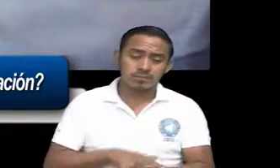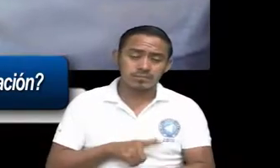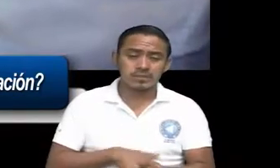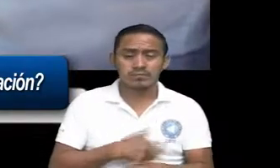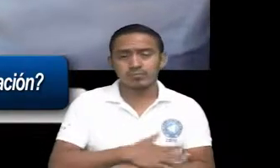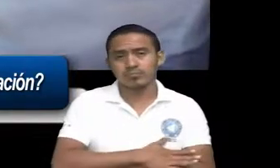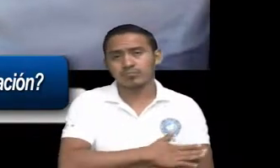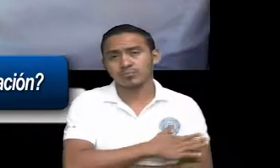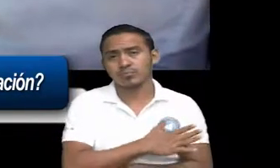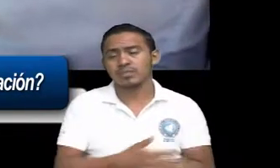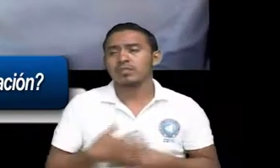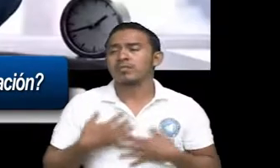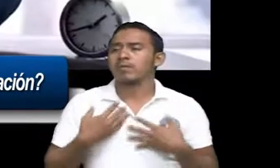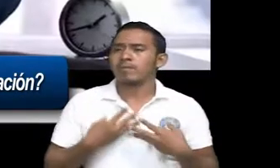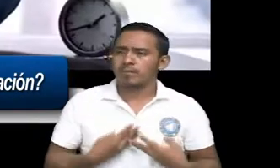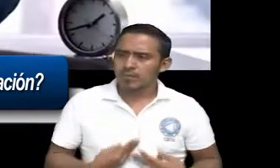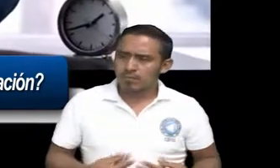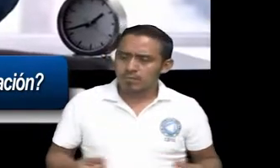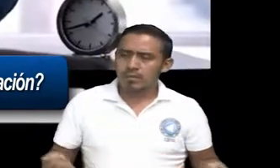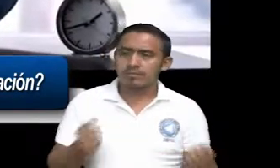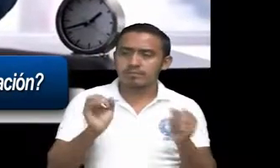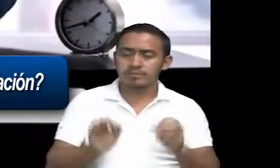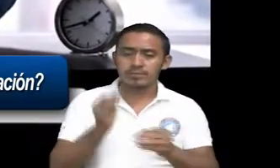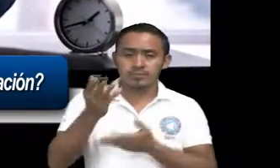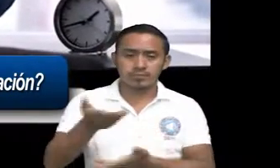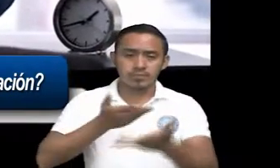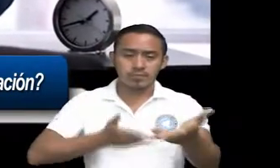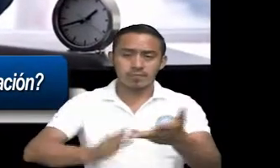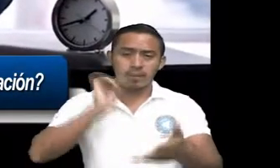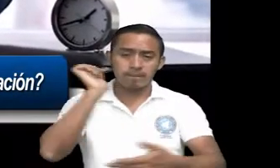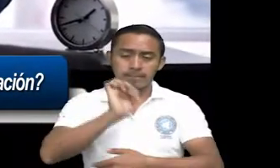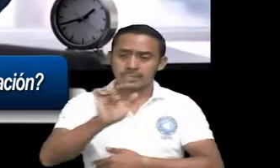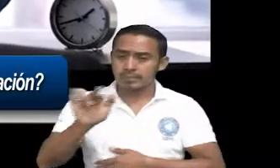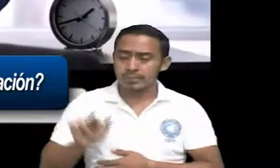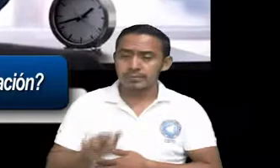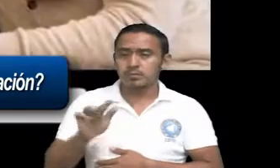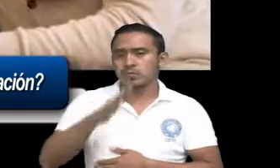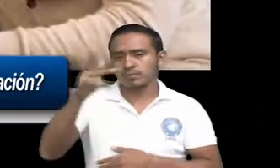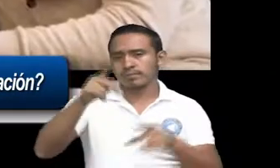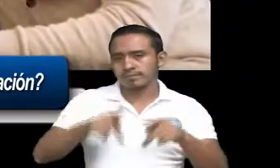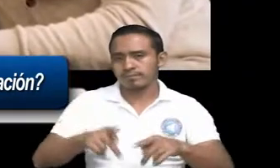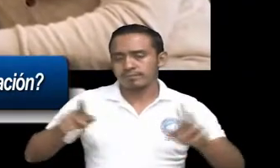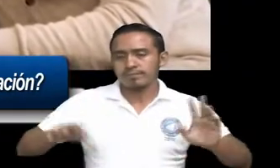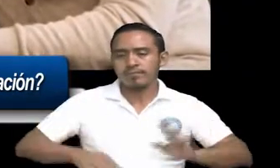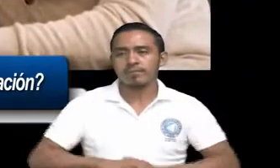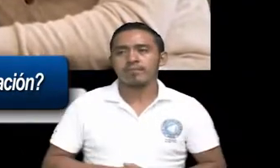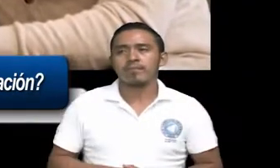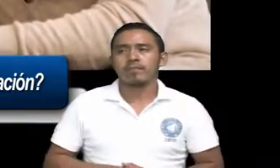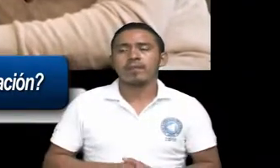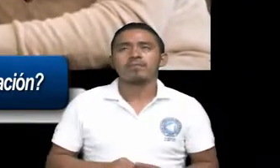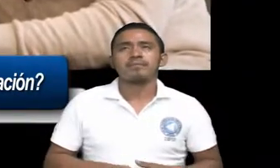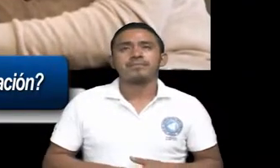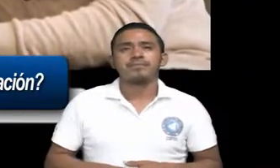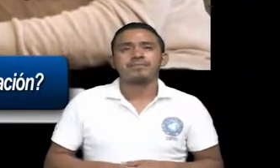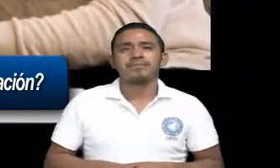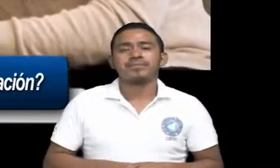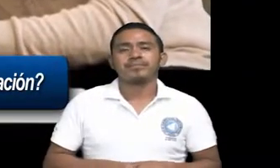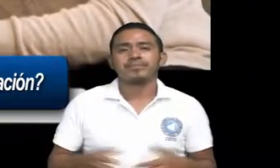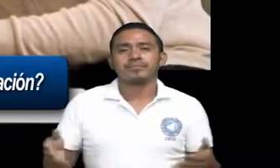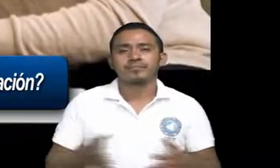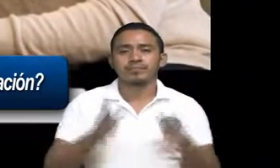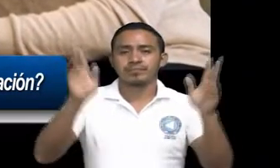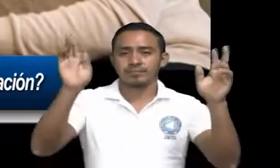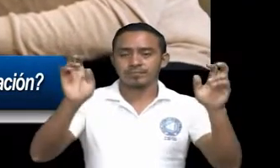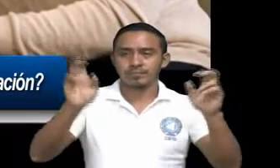para poder sanarse emocionalmente y confiar en vos mismo como persona y en otra. Ahora, hablemos ya en sí de lleno, que es el